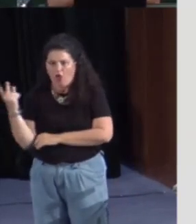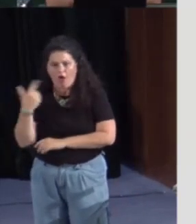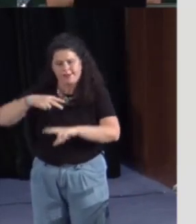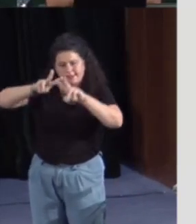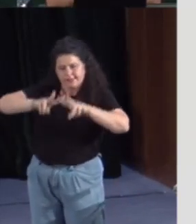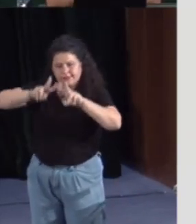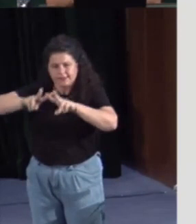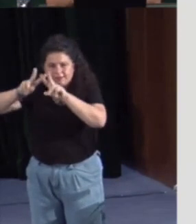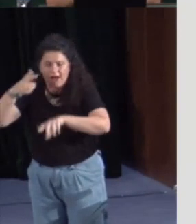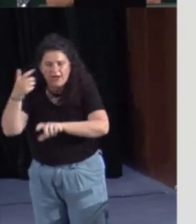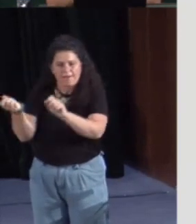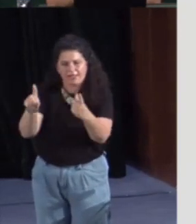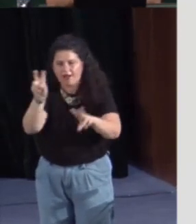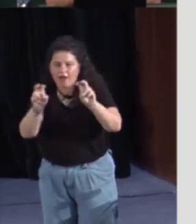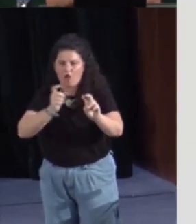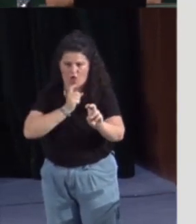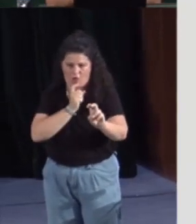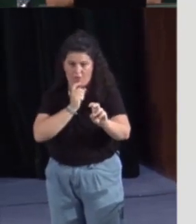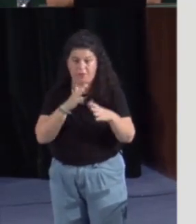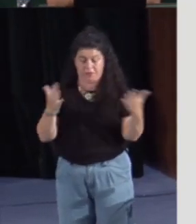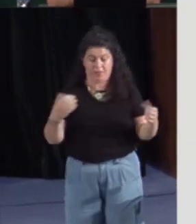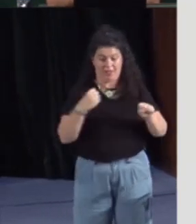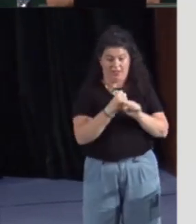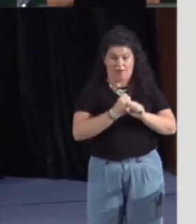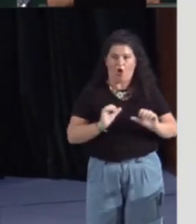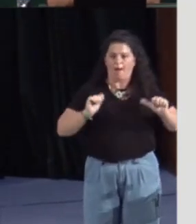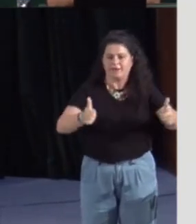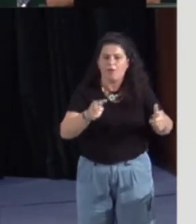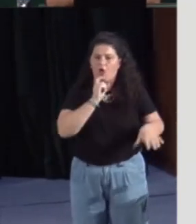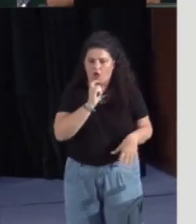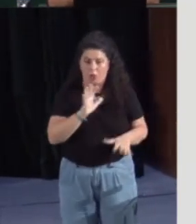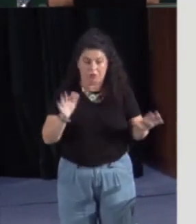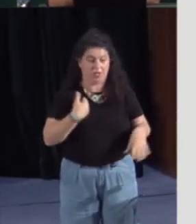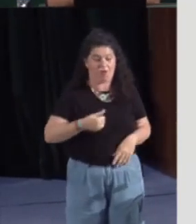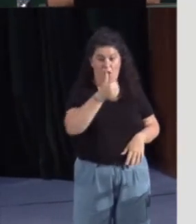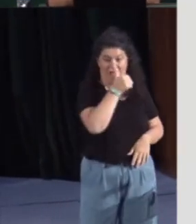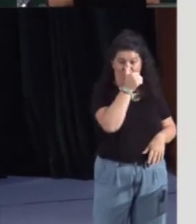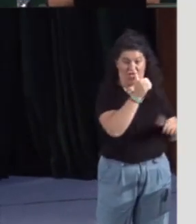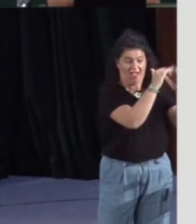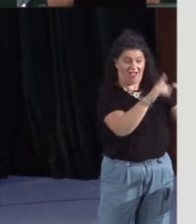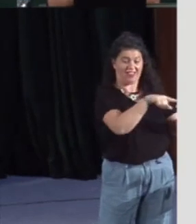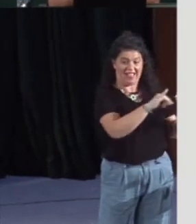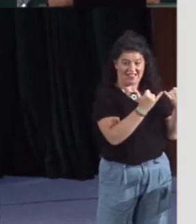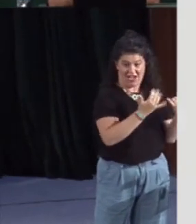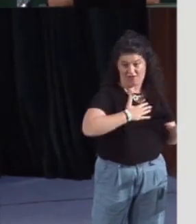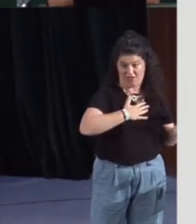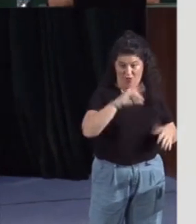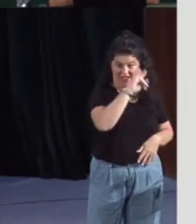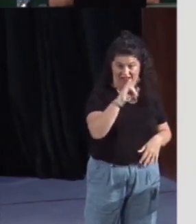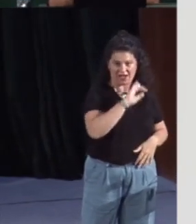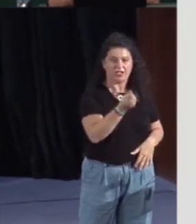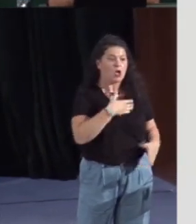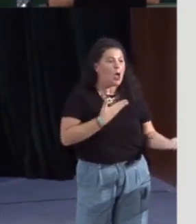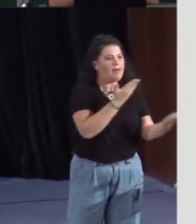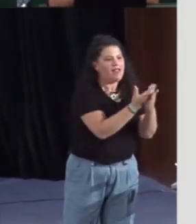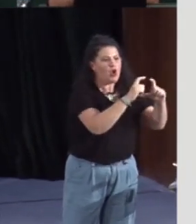etc. ¿Cómo hicimos el trabajo? Pues nosotros planteamos una simulación de encargo de traducción. Seleccionamos un traductor y le pedimos que se